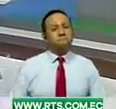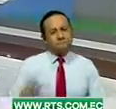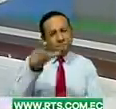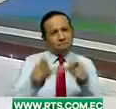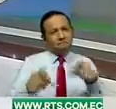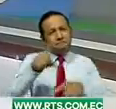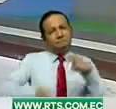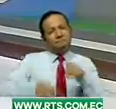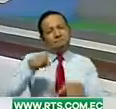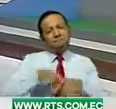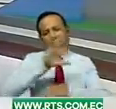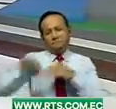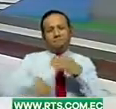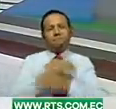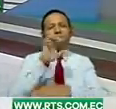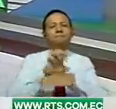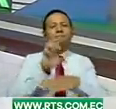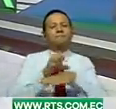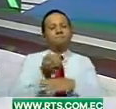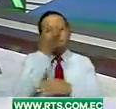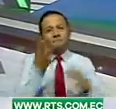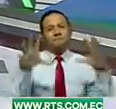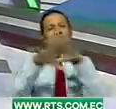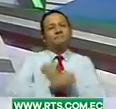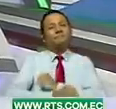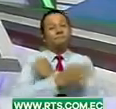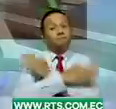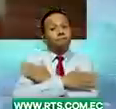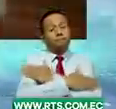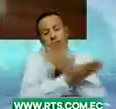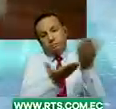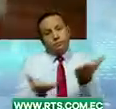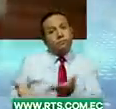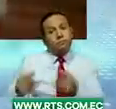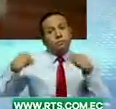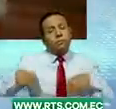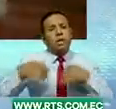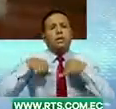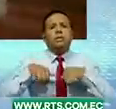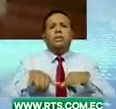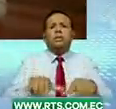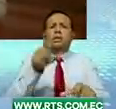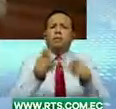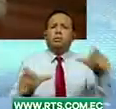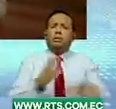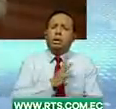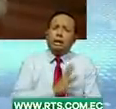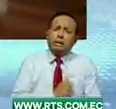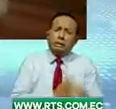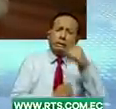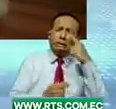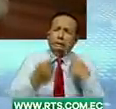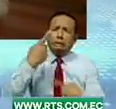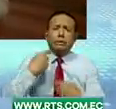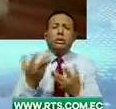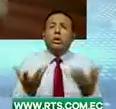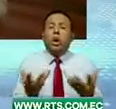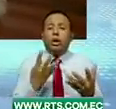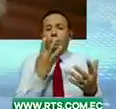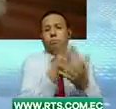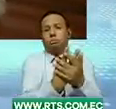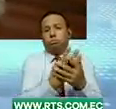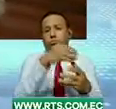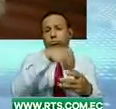televidentes de todo el país, buenas noches y bienvenidos. Continúa el drama humano tras la masacre registrada en la penitenciaría del